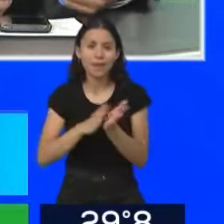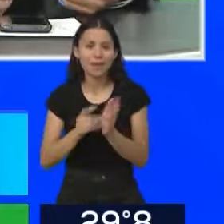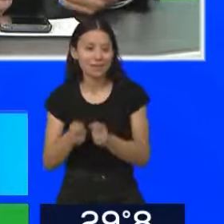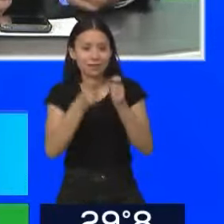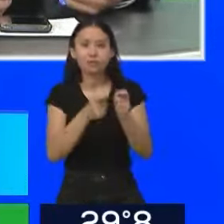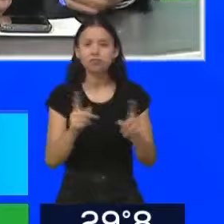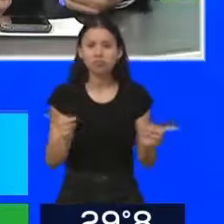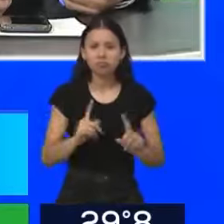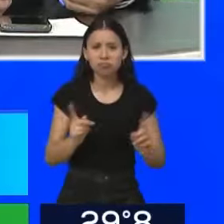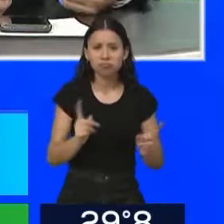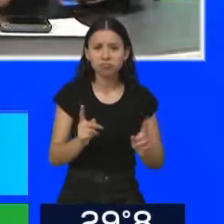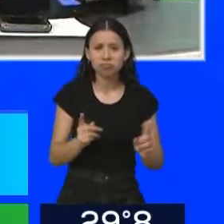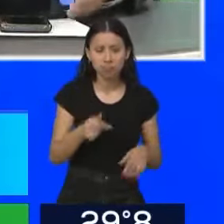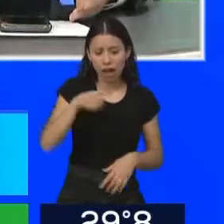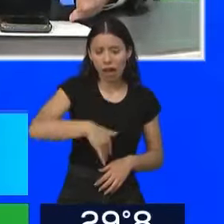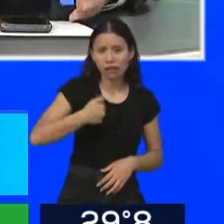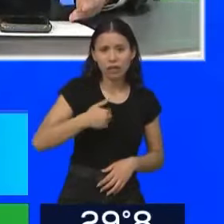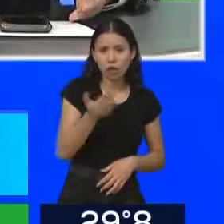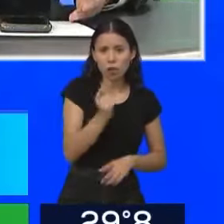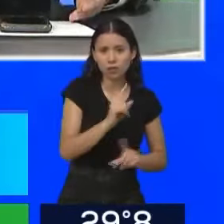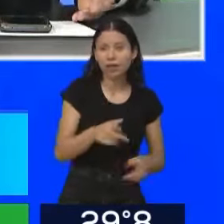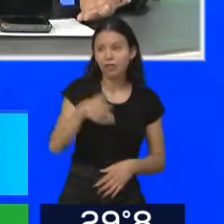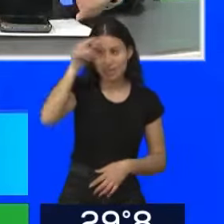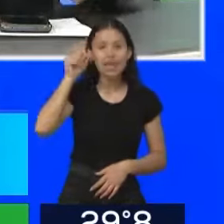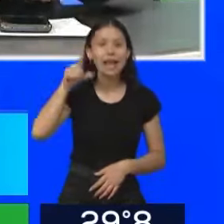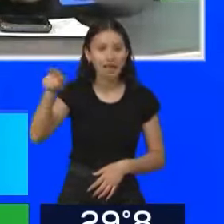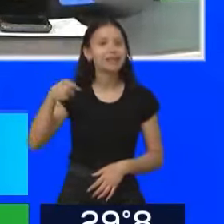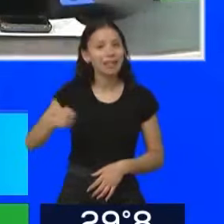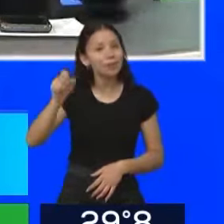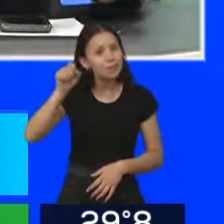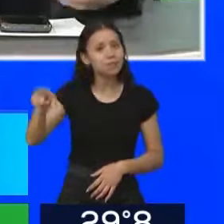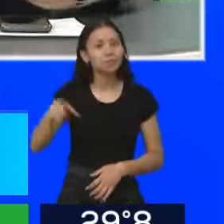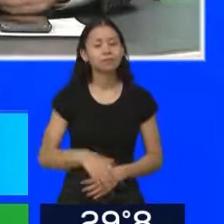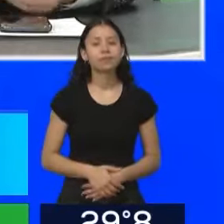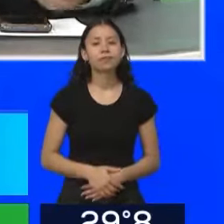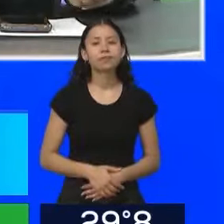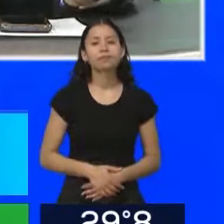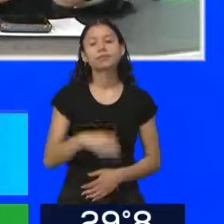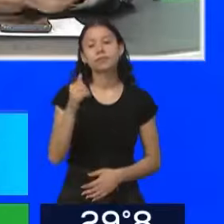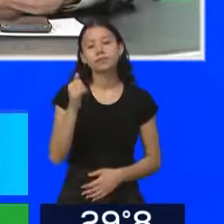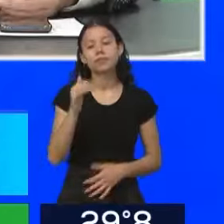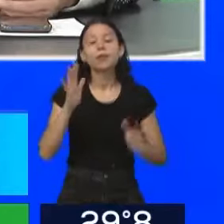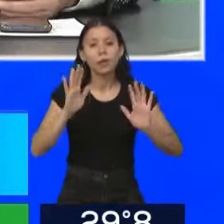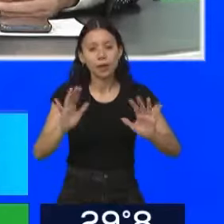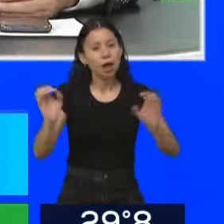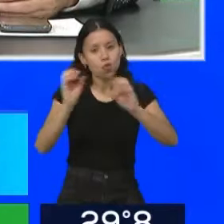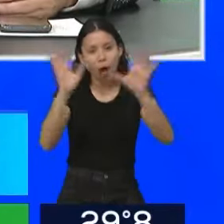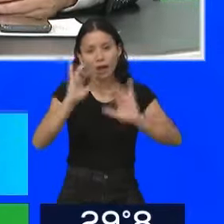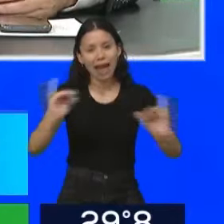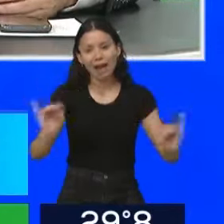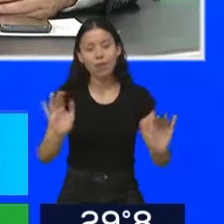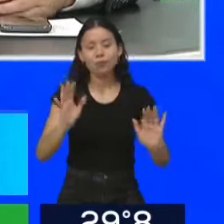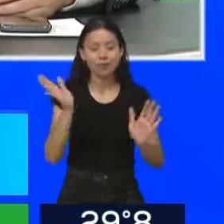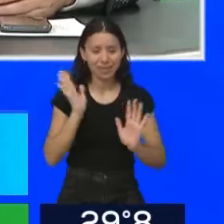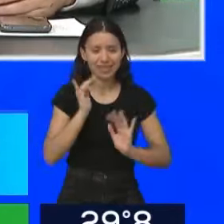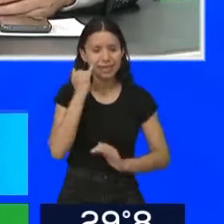volvés claro. A entrar con el auto, lo volvés a importar. Perdón, dije está claro, está más oscuro. No le aclaremos más nada porque no, cada vez que aclaramos echamos tierra. Sí.